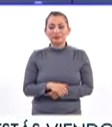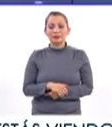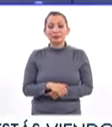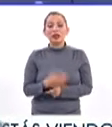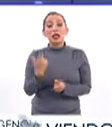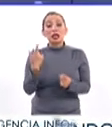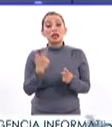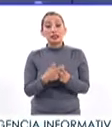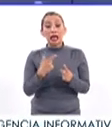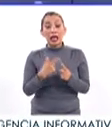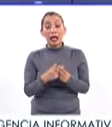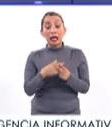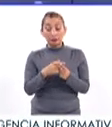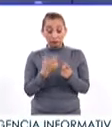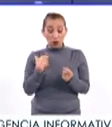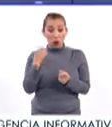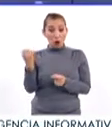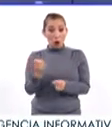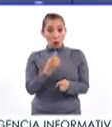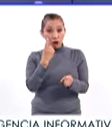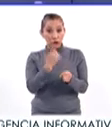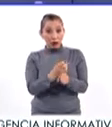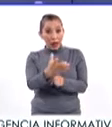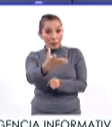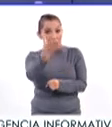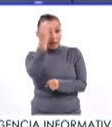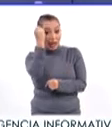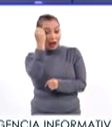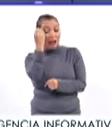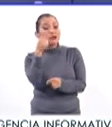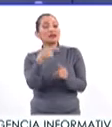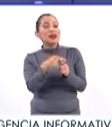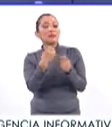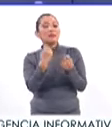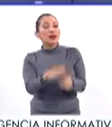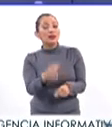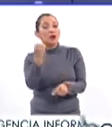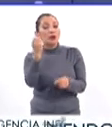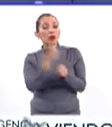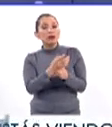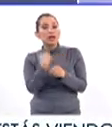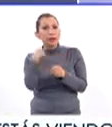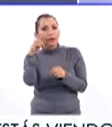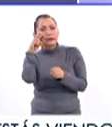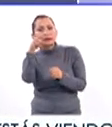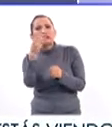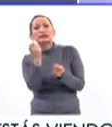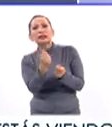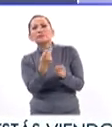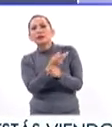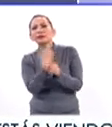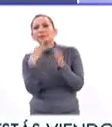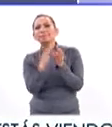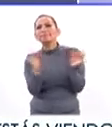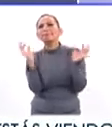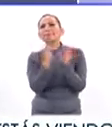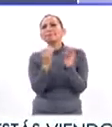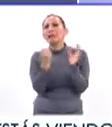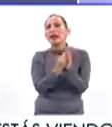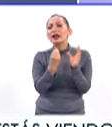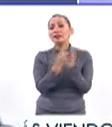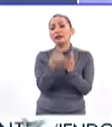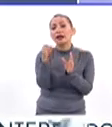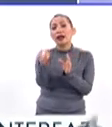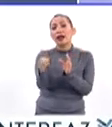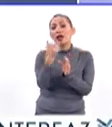porque quien se pierde la oportunidad del aprendizaje, quien se pierde la oportunidad del seguimiento de la dinámica de la